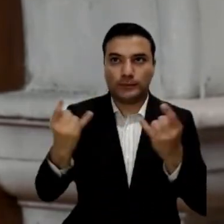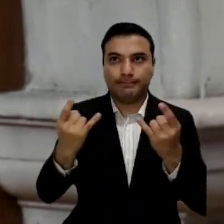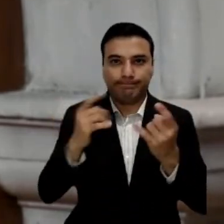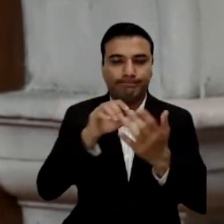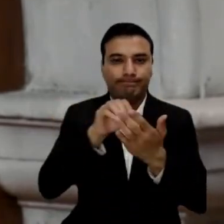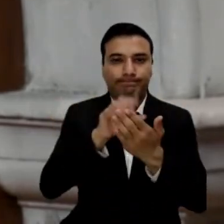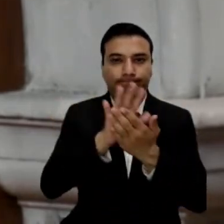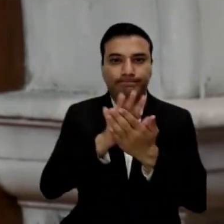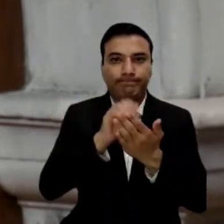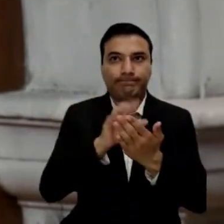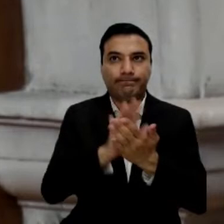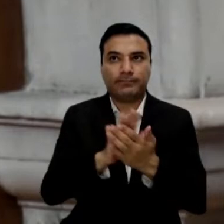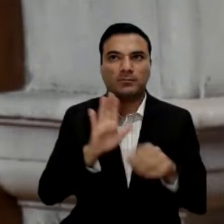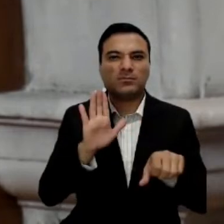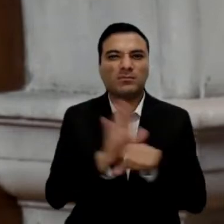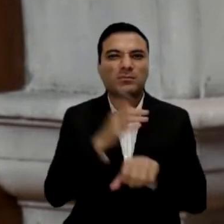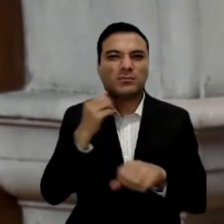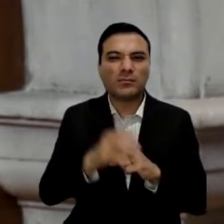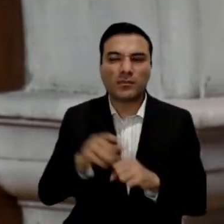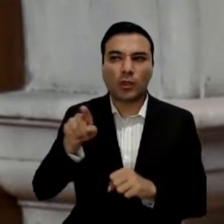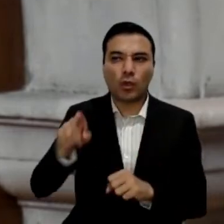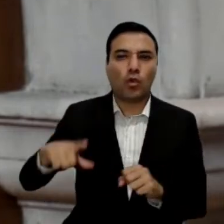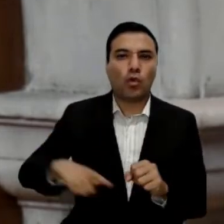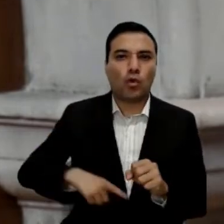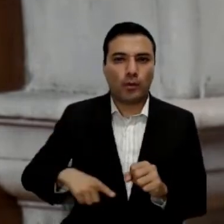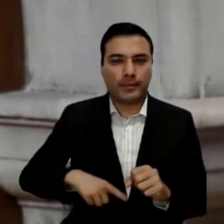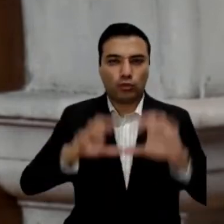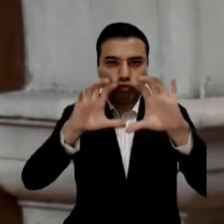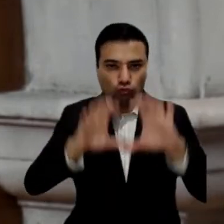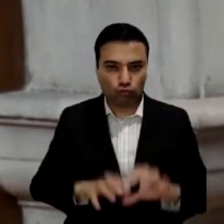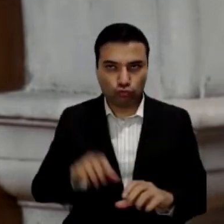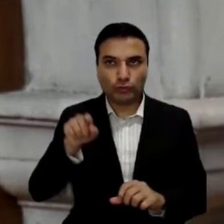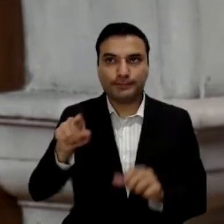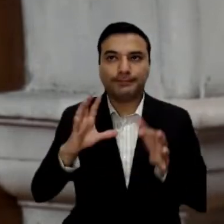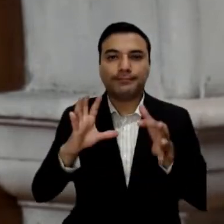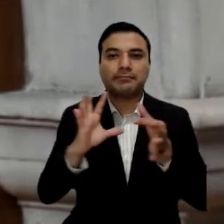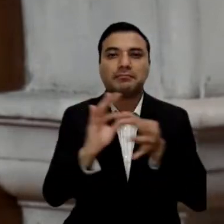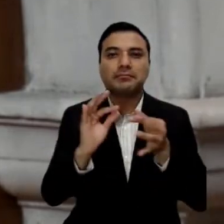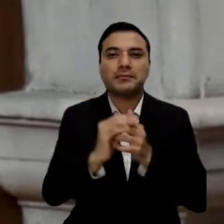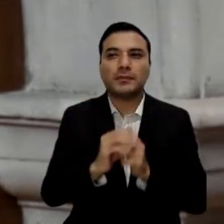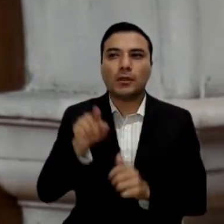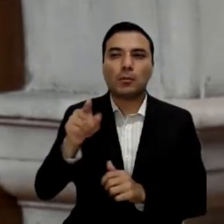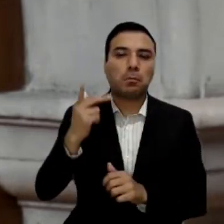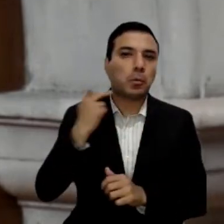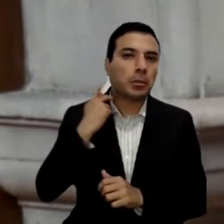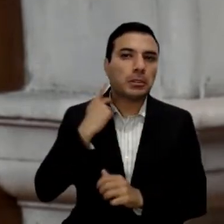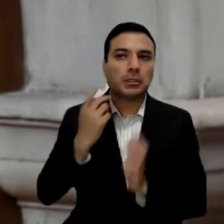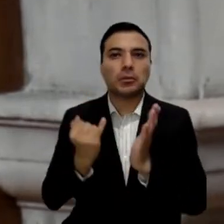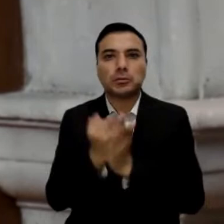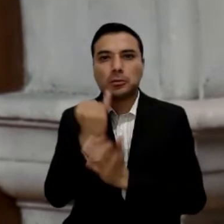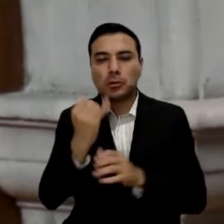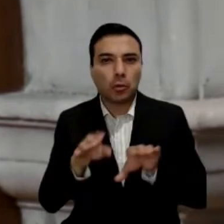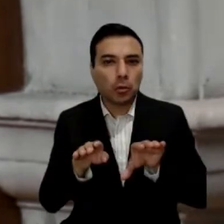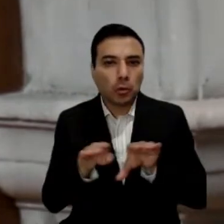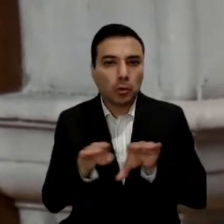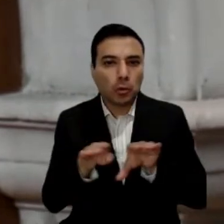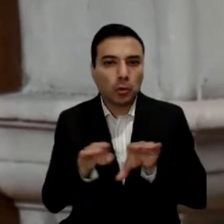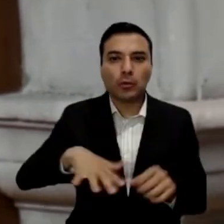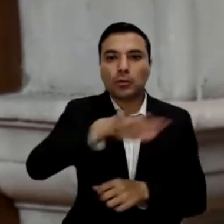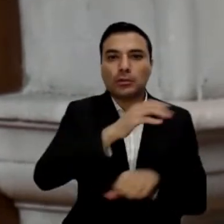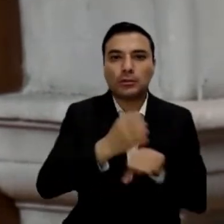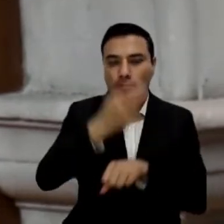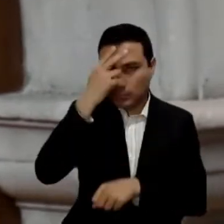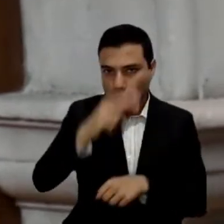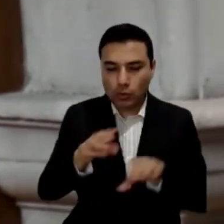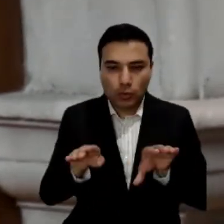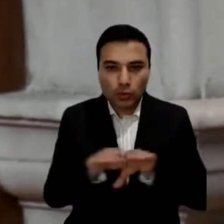los acontecimientos, las políticas y las decisiones que han dado forma a nuestra sociedad a lo largo del tiempo.